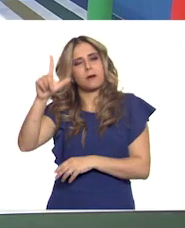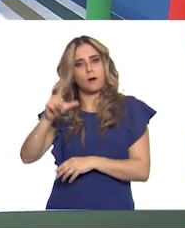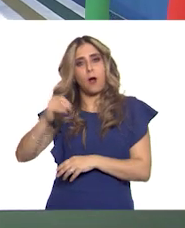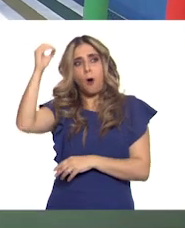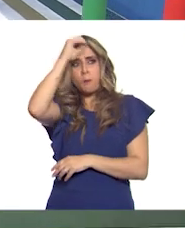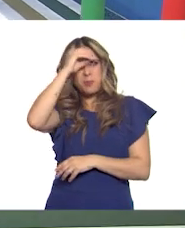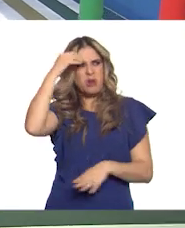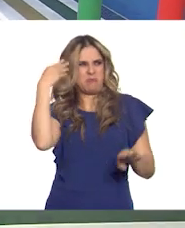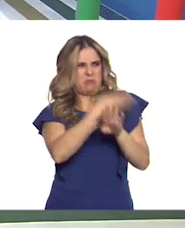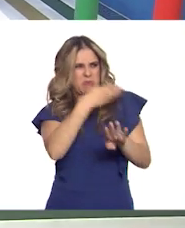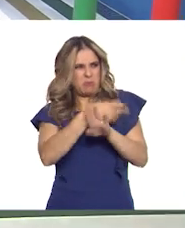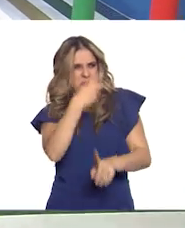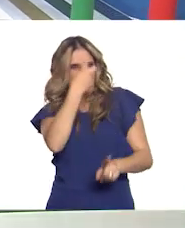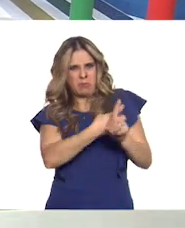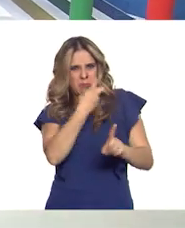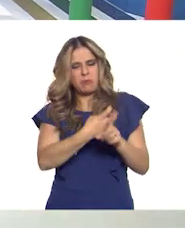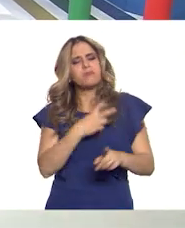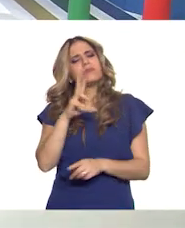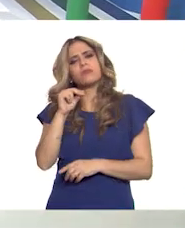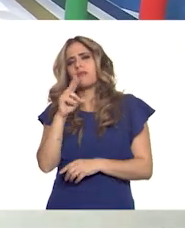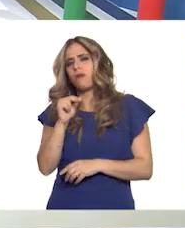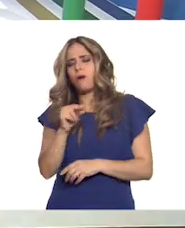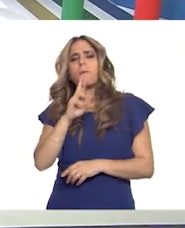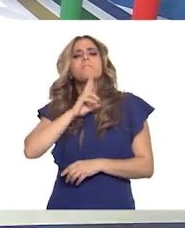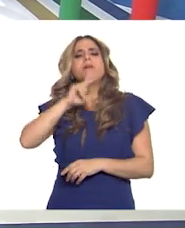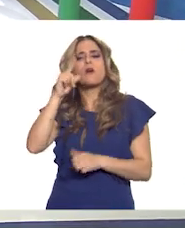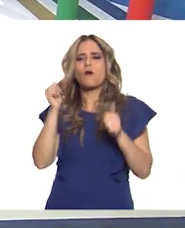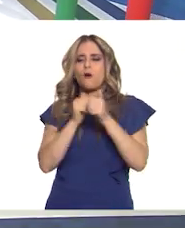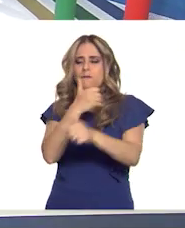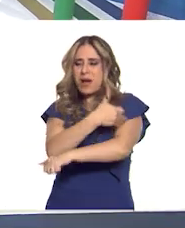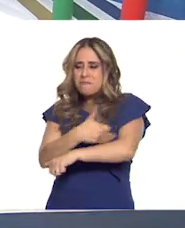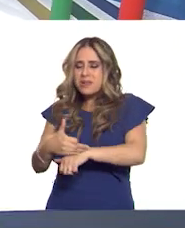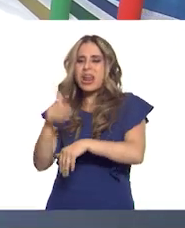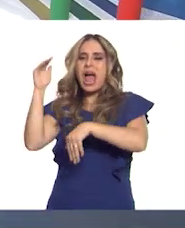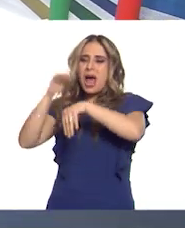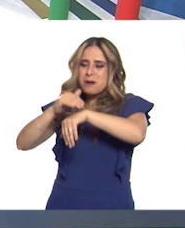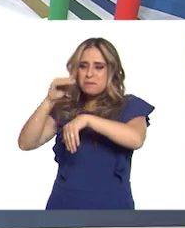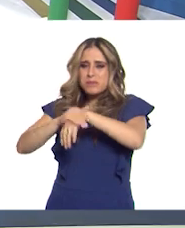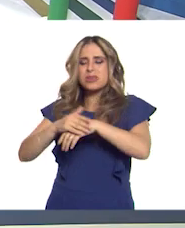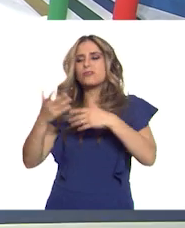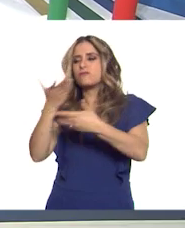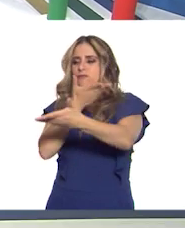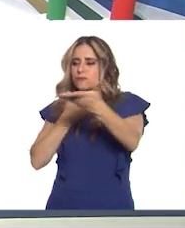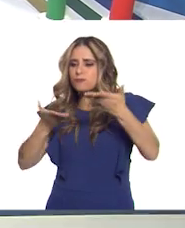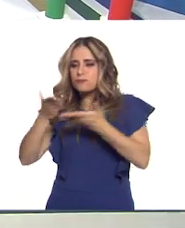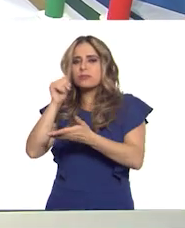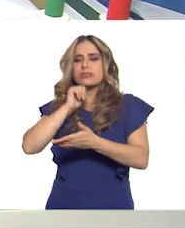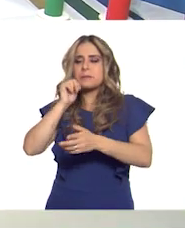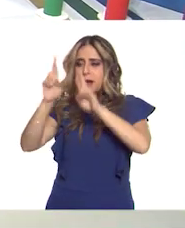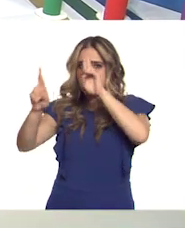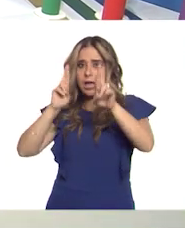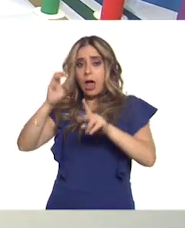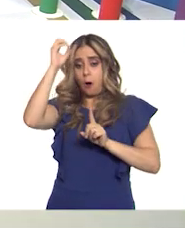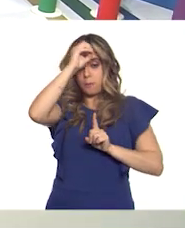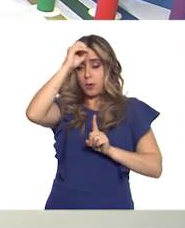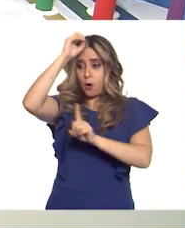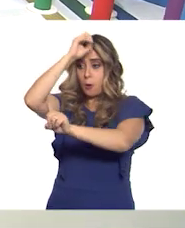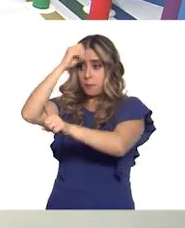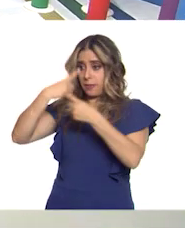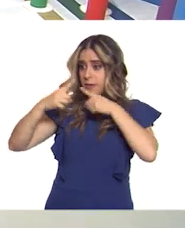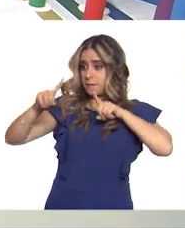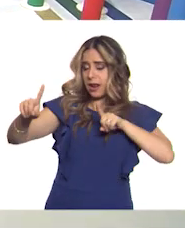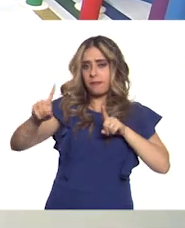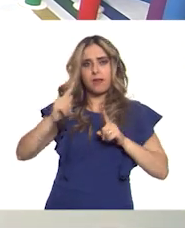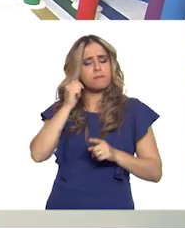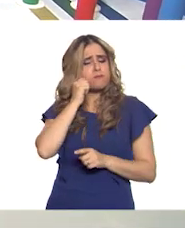nuestra familia, con nuestros amigos, con quienes no estamos de acuerdo. Siempre, seamos muy respetuosos. Así es, y sobre